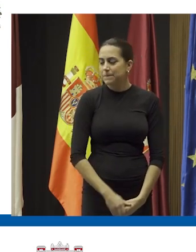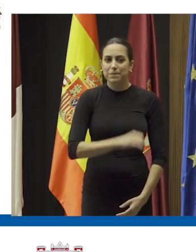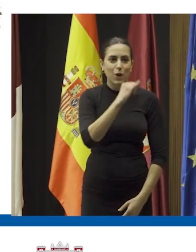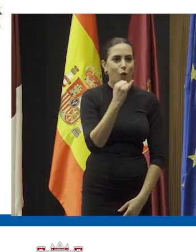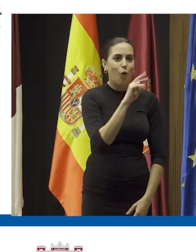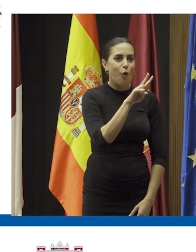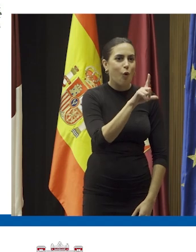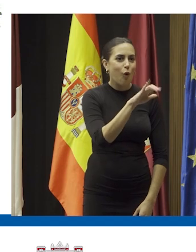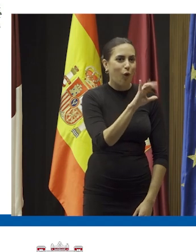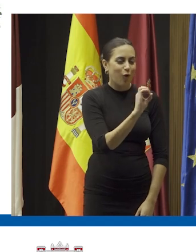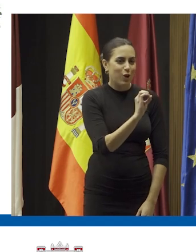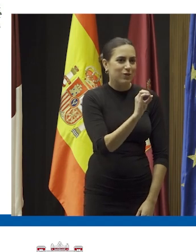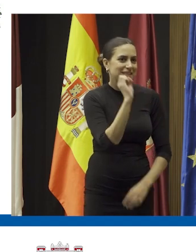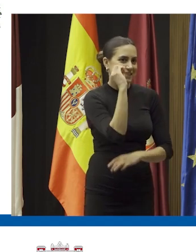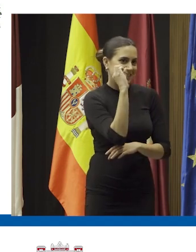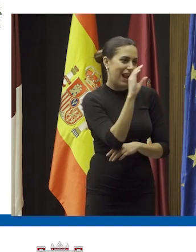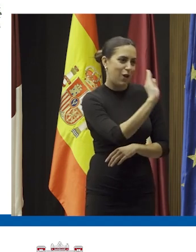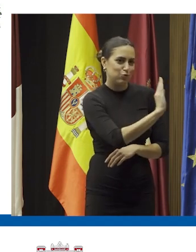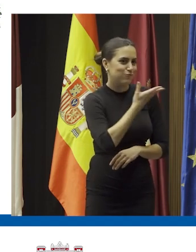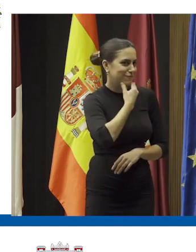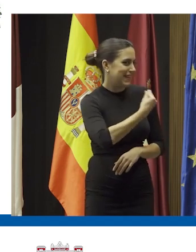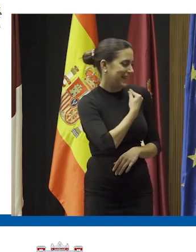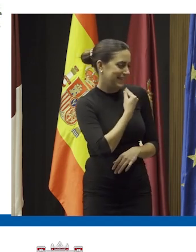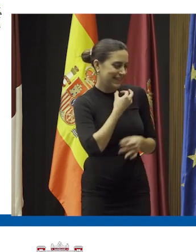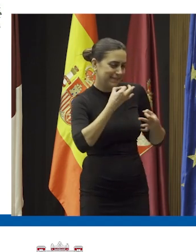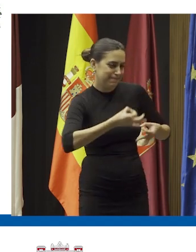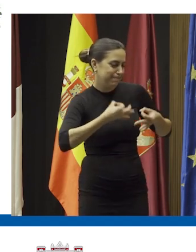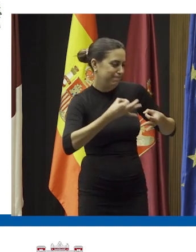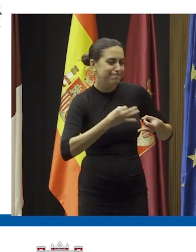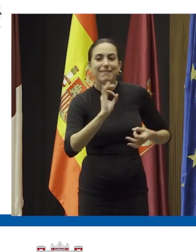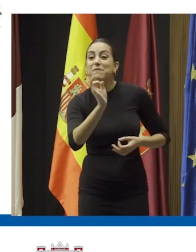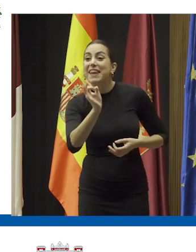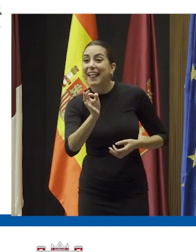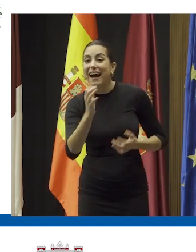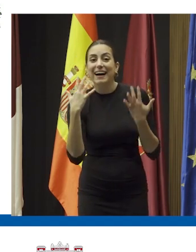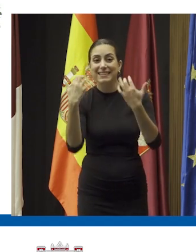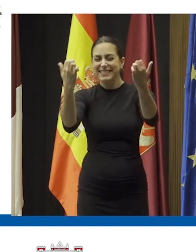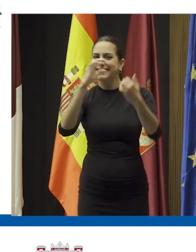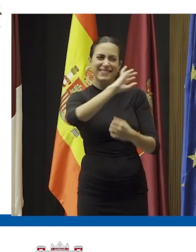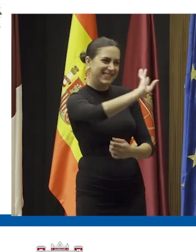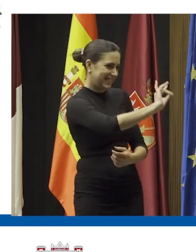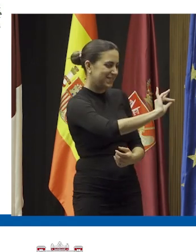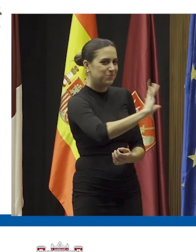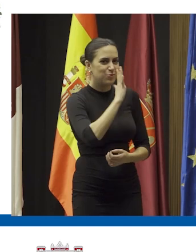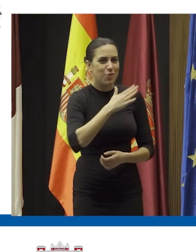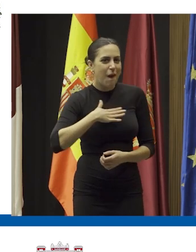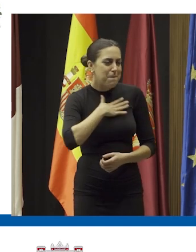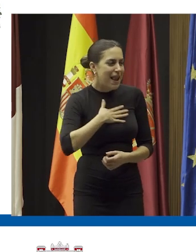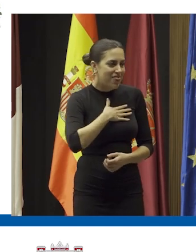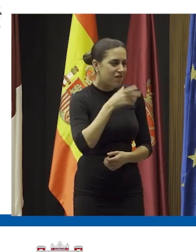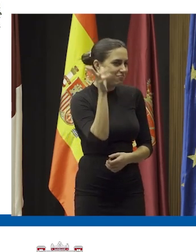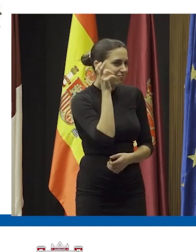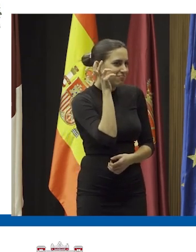Julio, fantástico como siempre, ¿verdad? Es que es, a eso me gusta venir. Es un placer escucharle, de